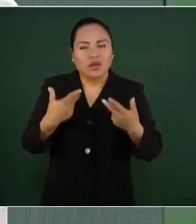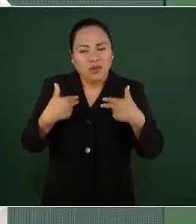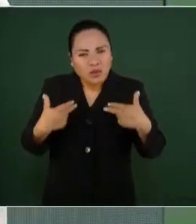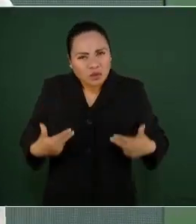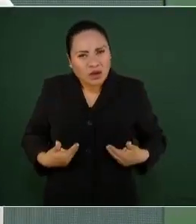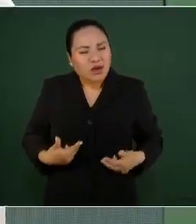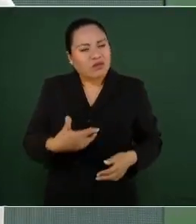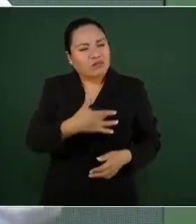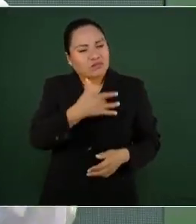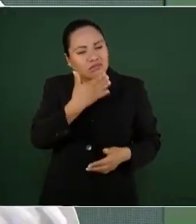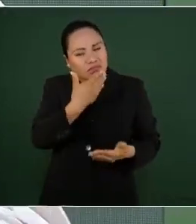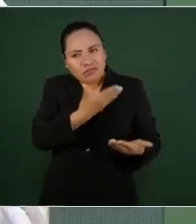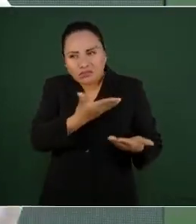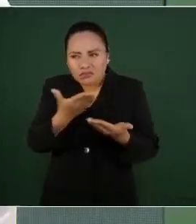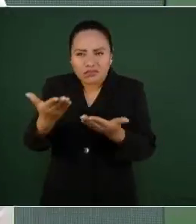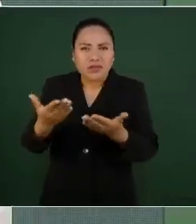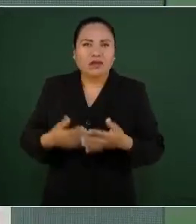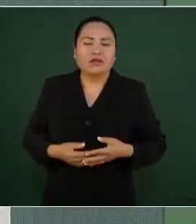porque tienen